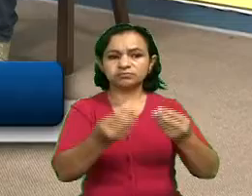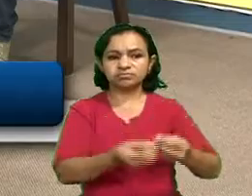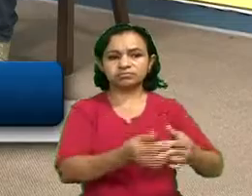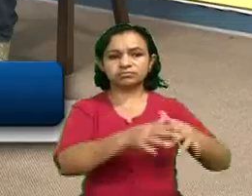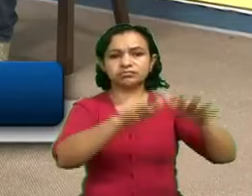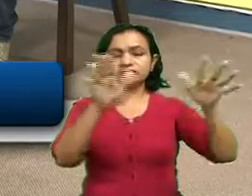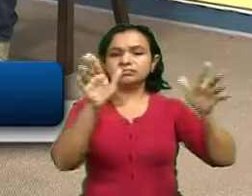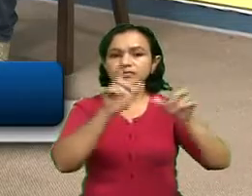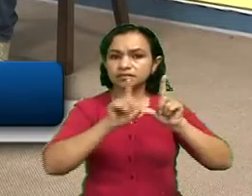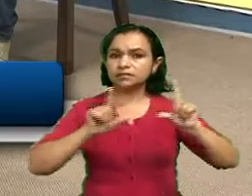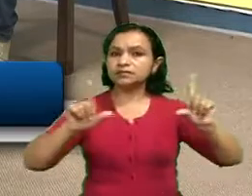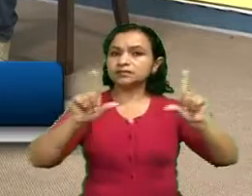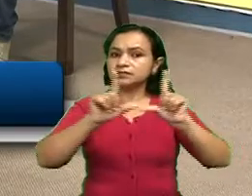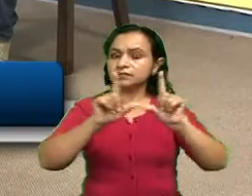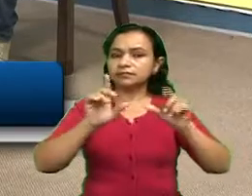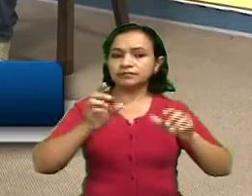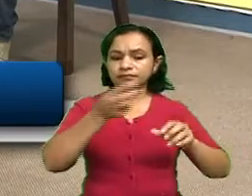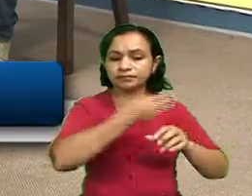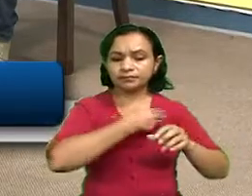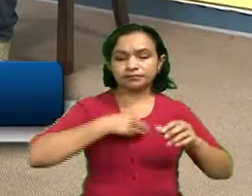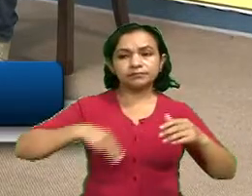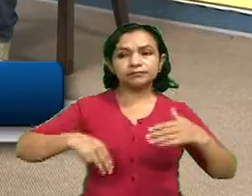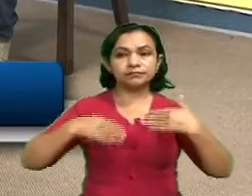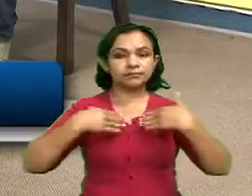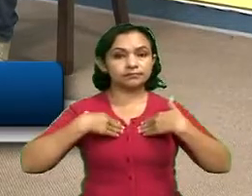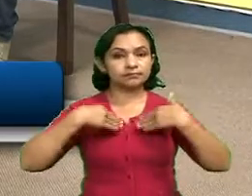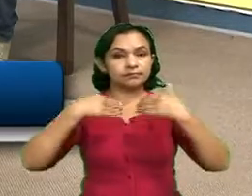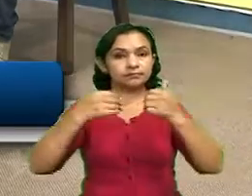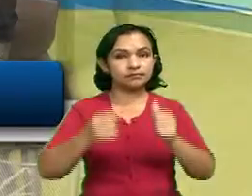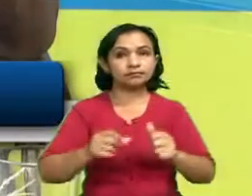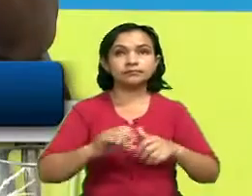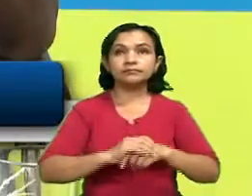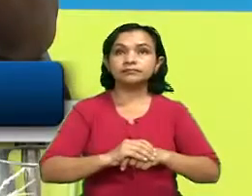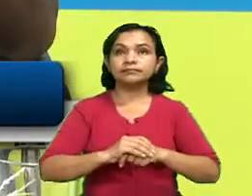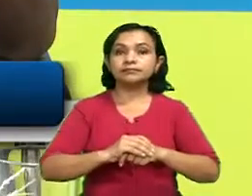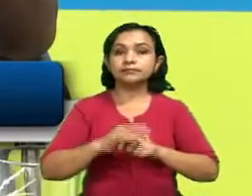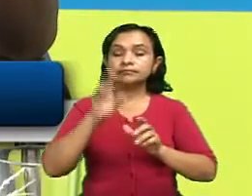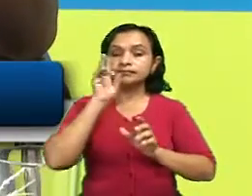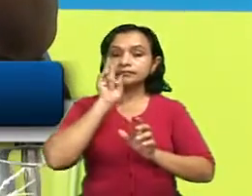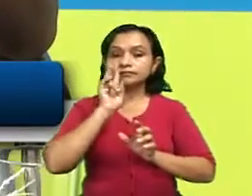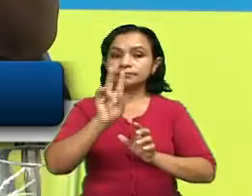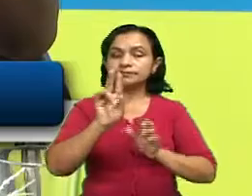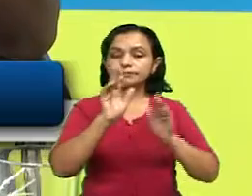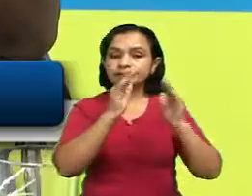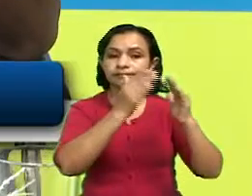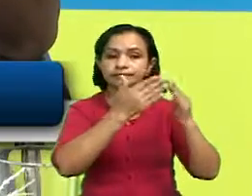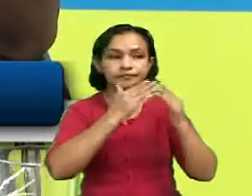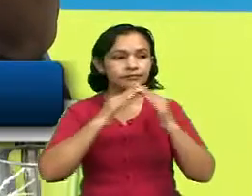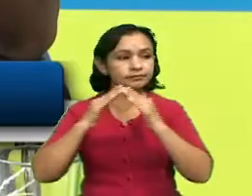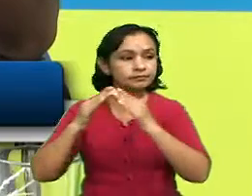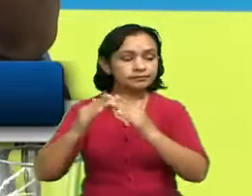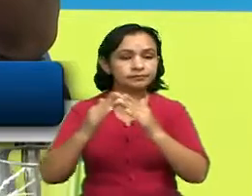en esa zona. Ahora, ¿qué hace el MINSA, por ejemplo, cuando miran en algún barrio,